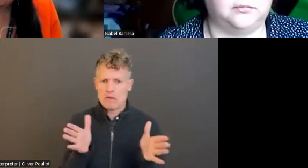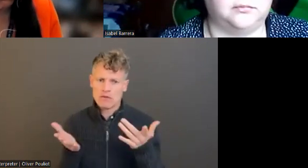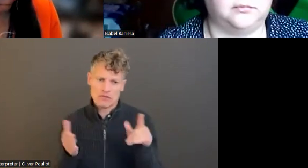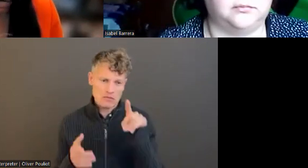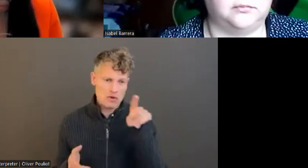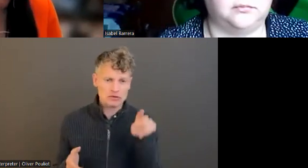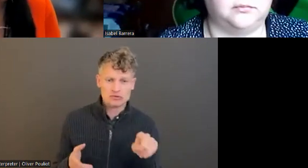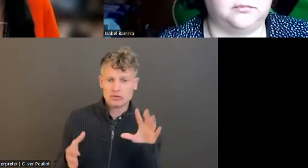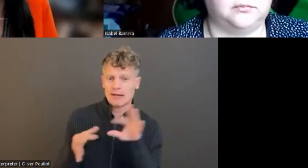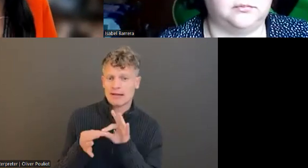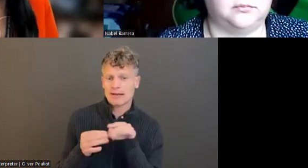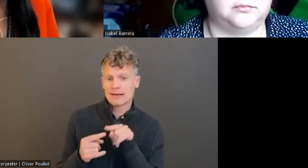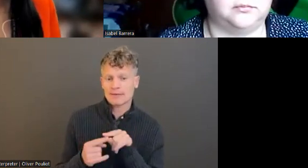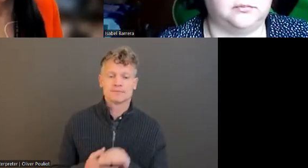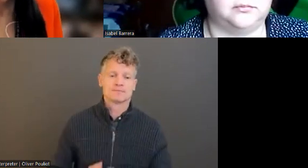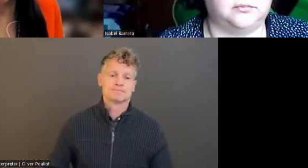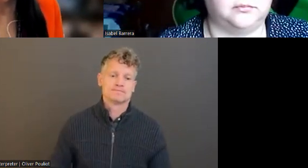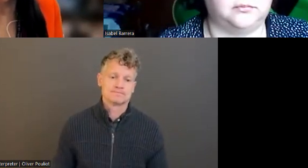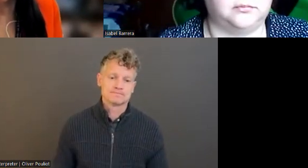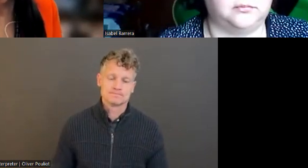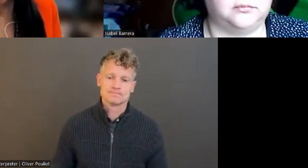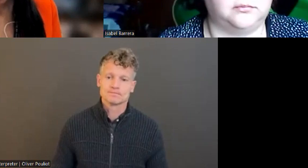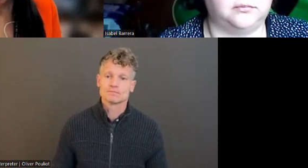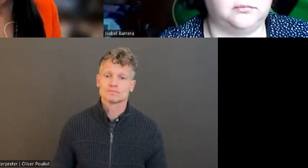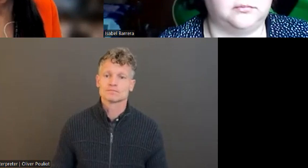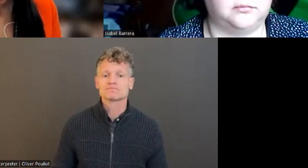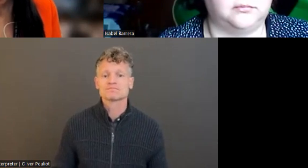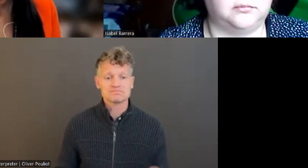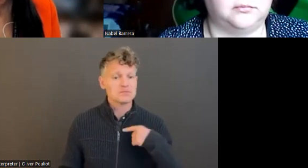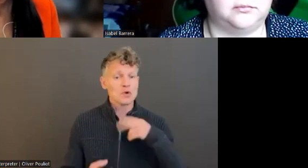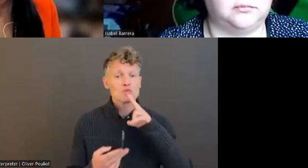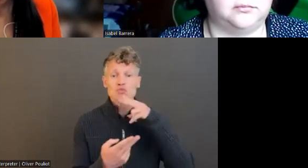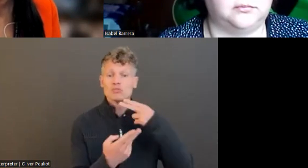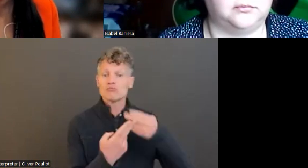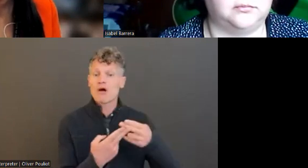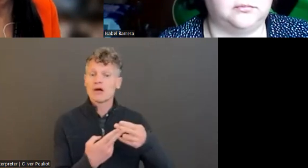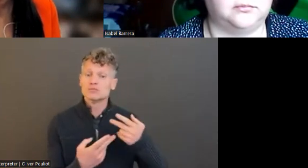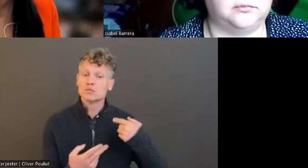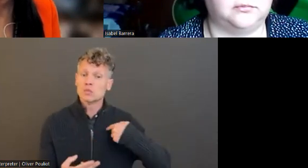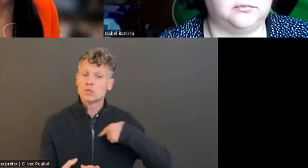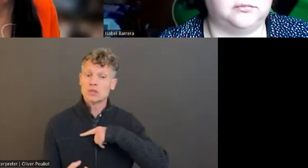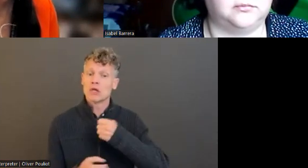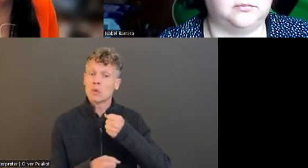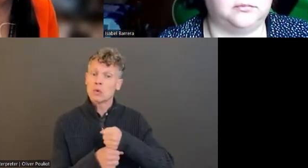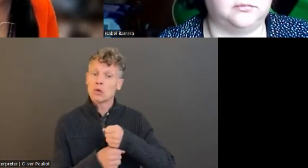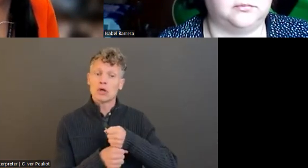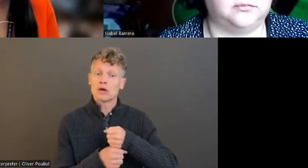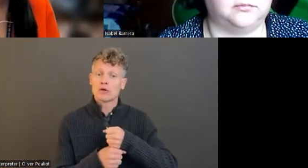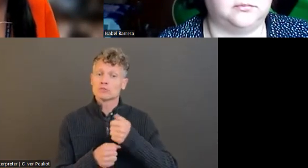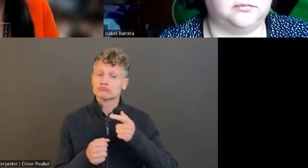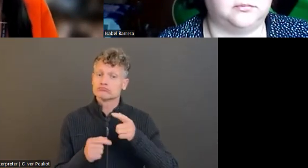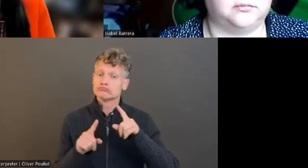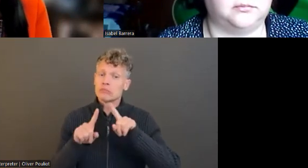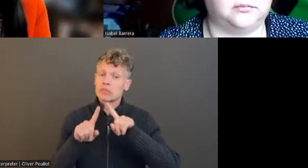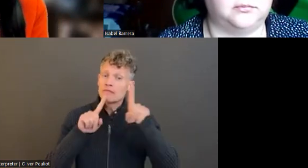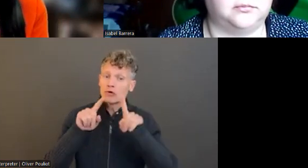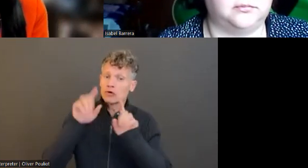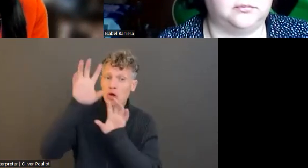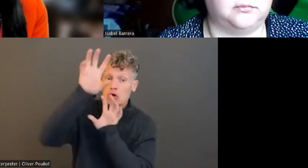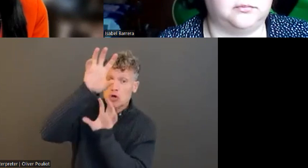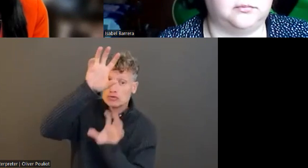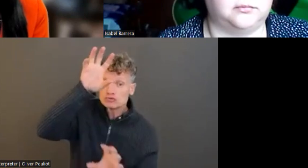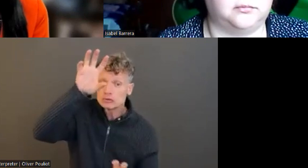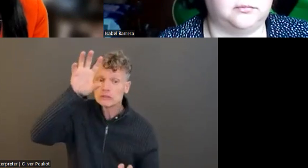estrategias de eliminación de enfermedades, es casi siempre una sorpresa para los equipos de salud ver